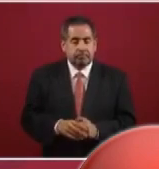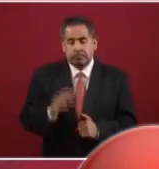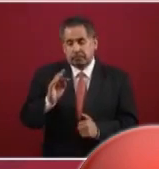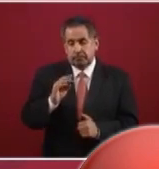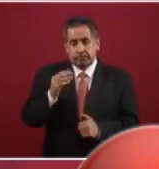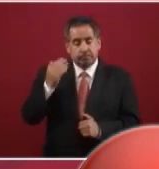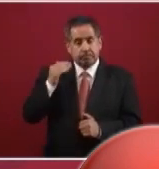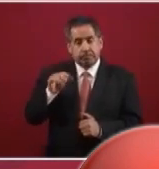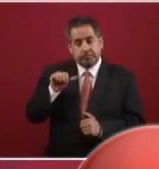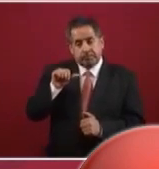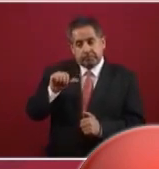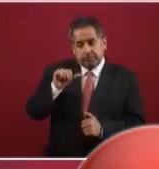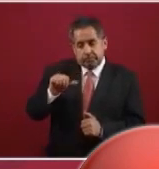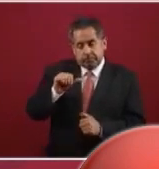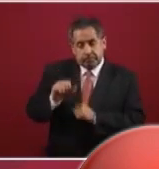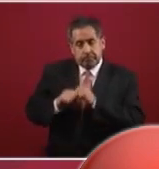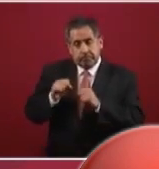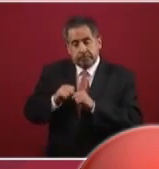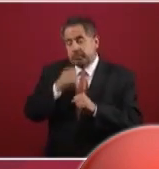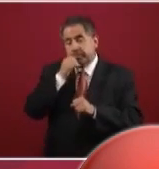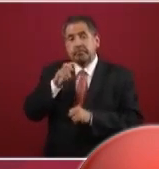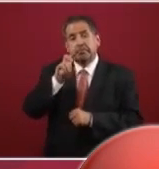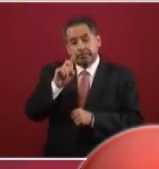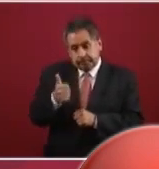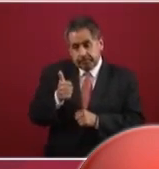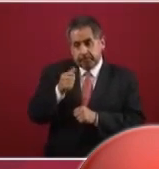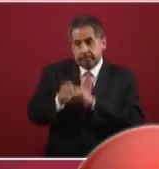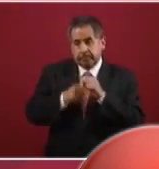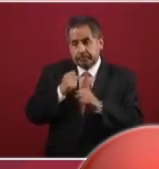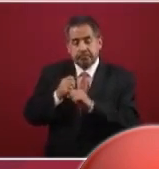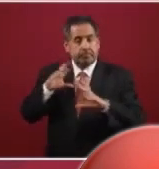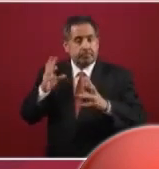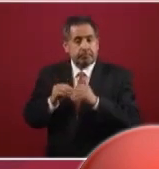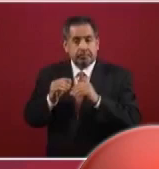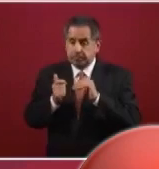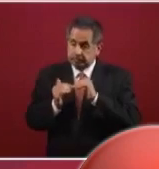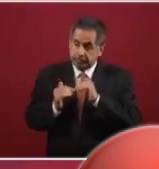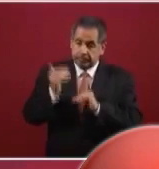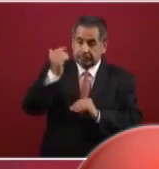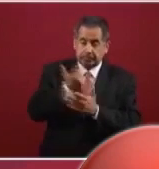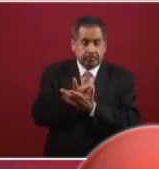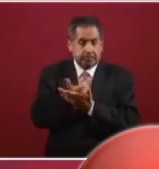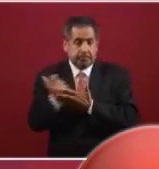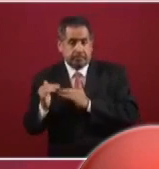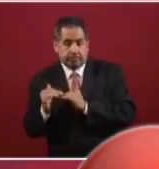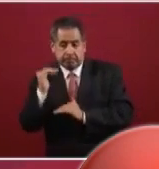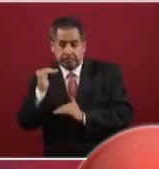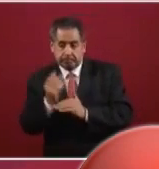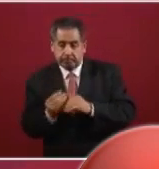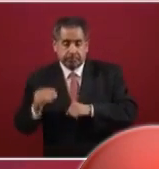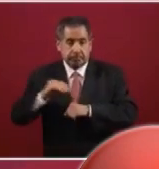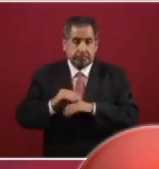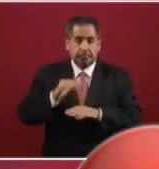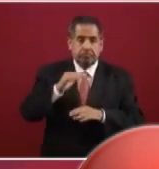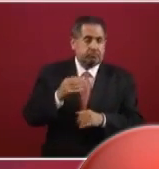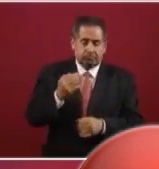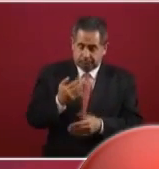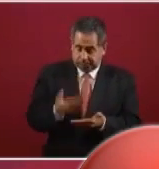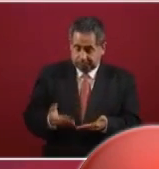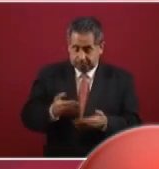En 16 años, en 36 años, no había aumentado el salario mínimo como este